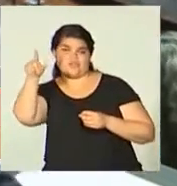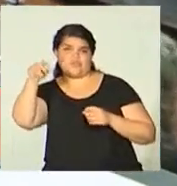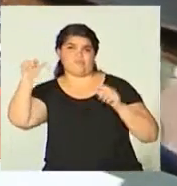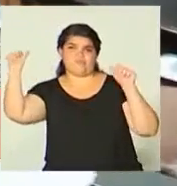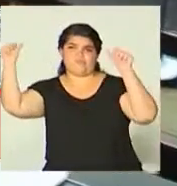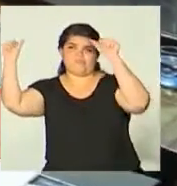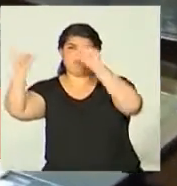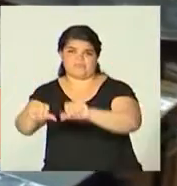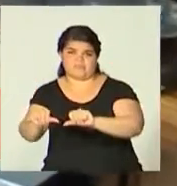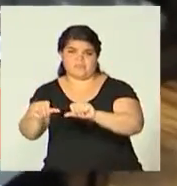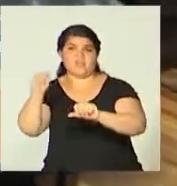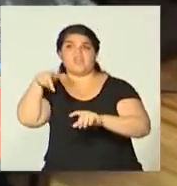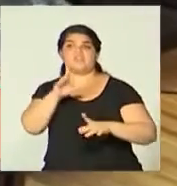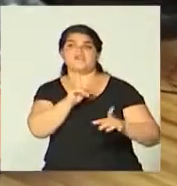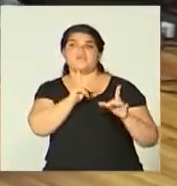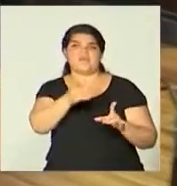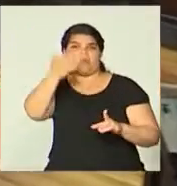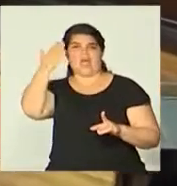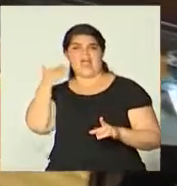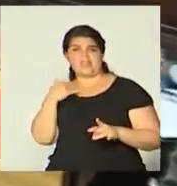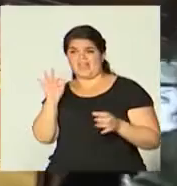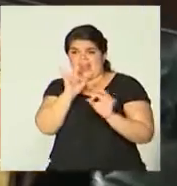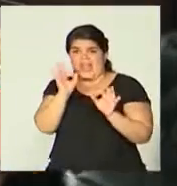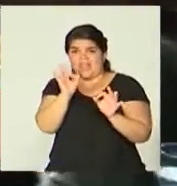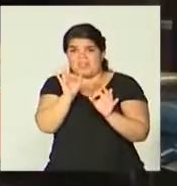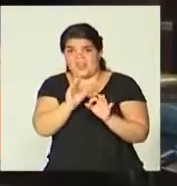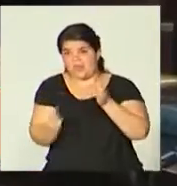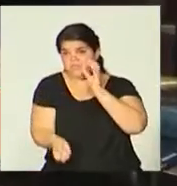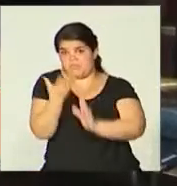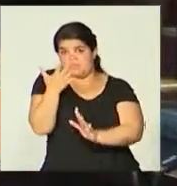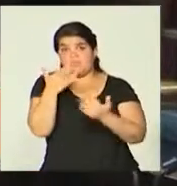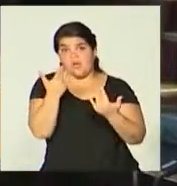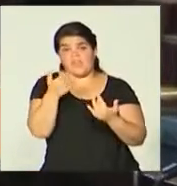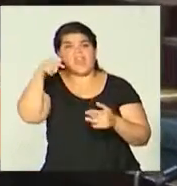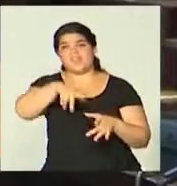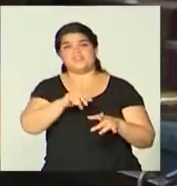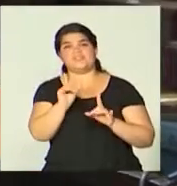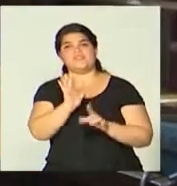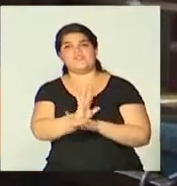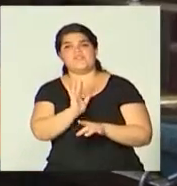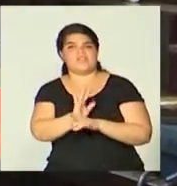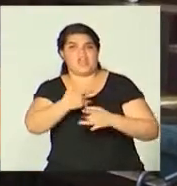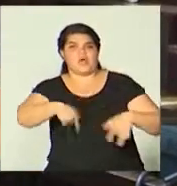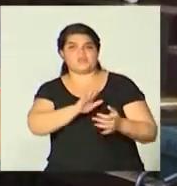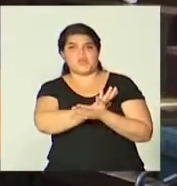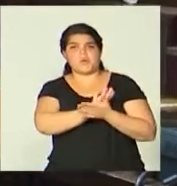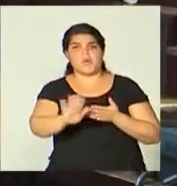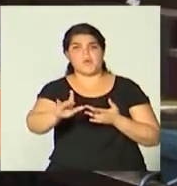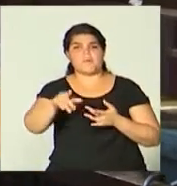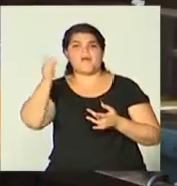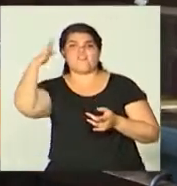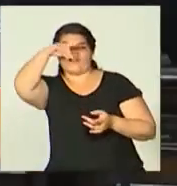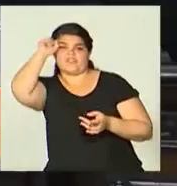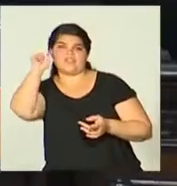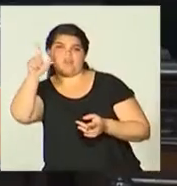mismo que partir de cero, porque cualquier cosa nueva es que el Banco Nación esté peor, y ahí es donde van a surgir las